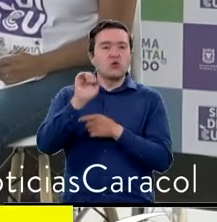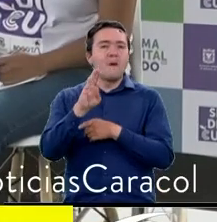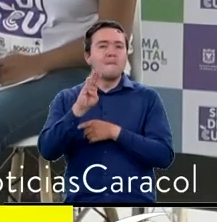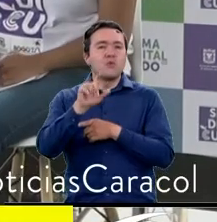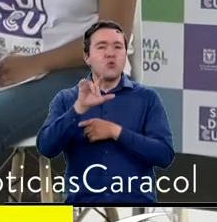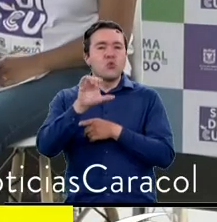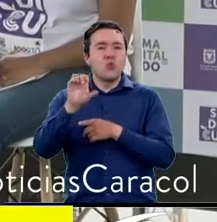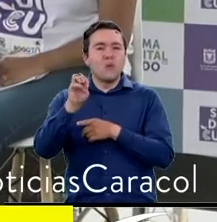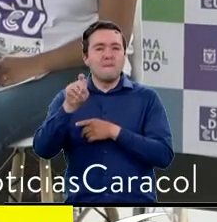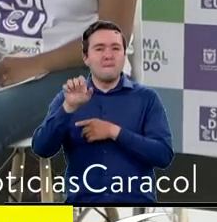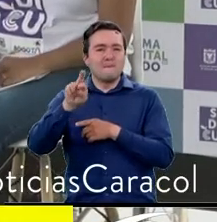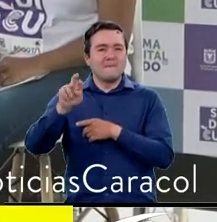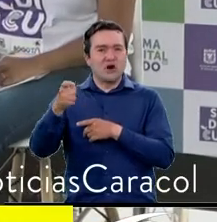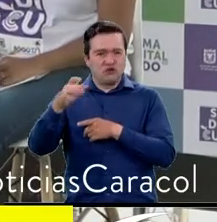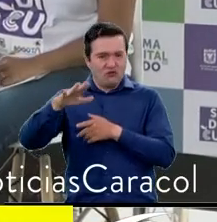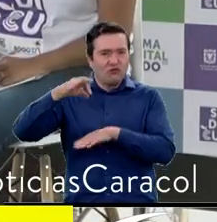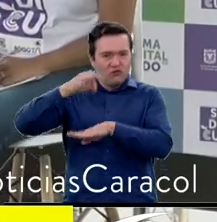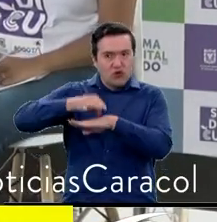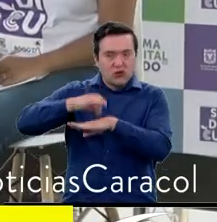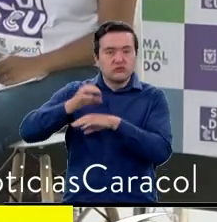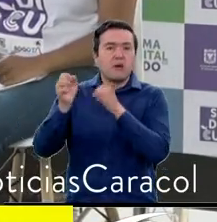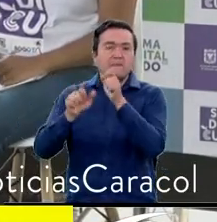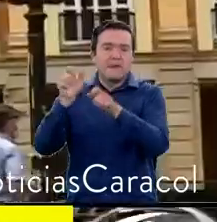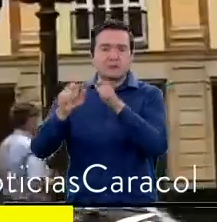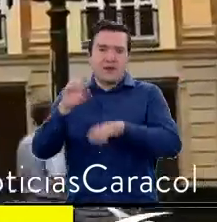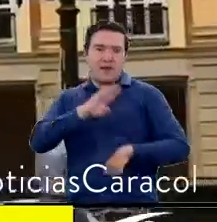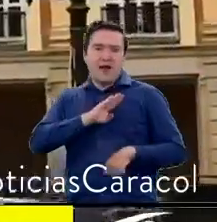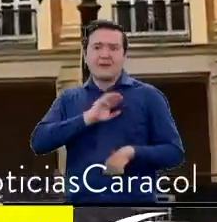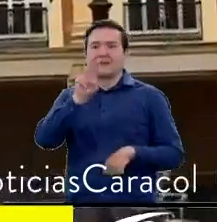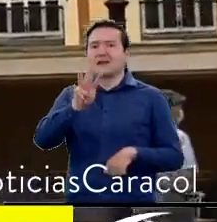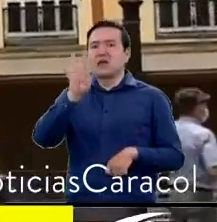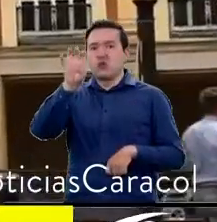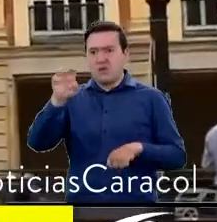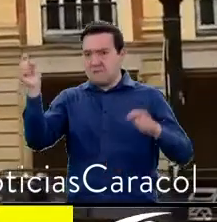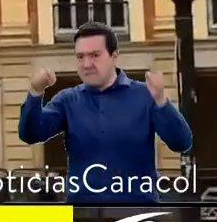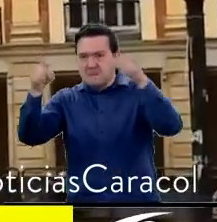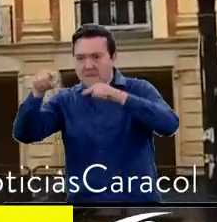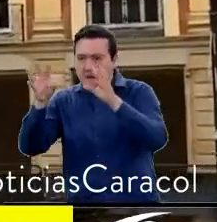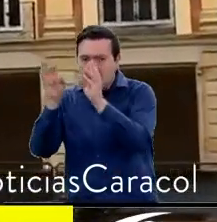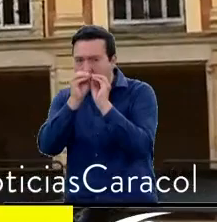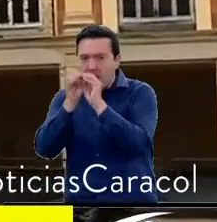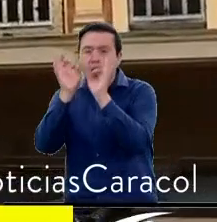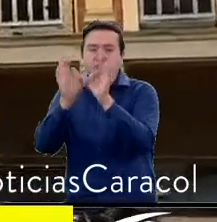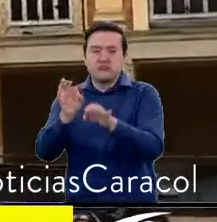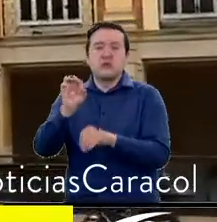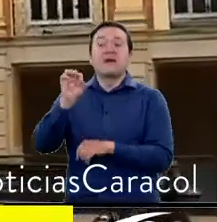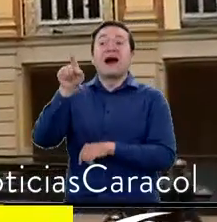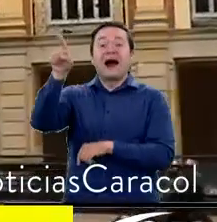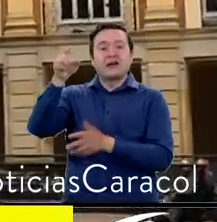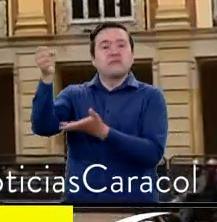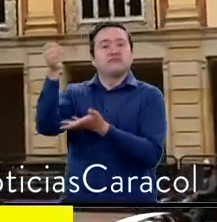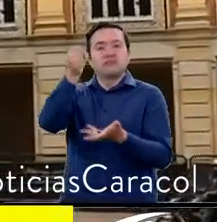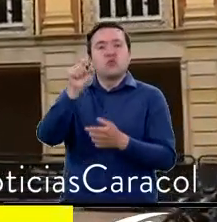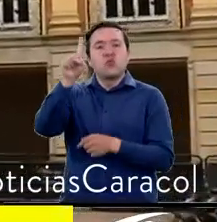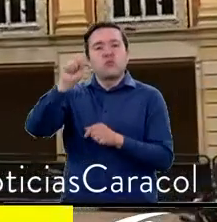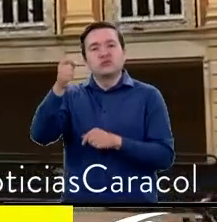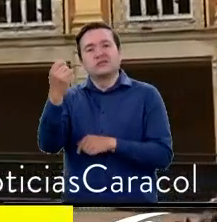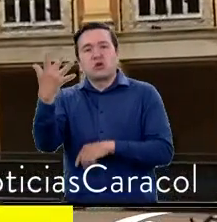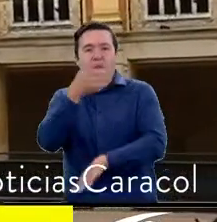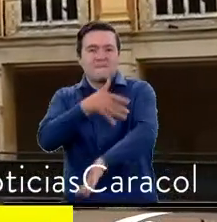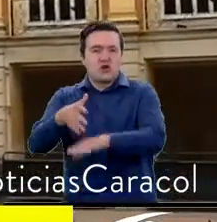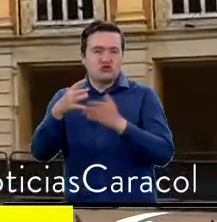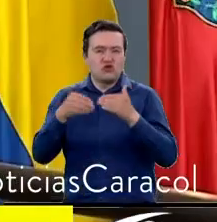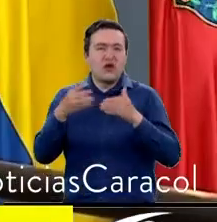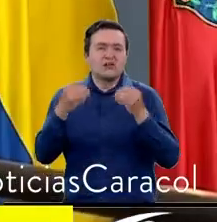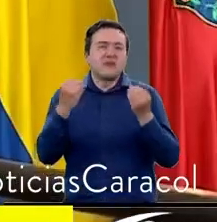del mundo, donde Bogotá recibirá $1.5 millones para el fortalecimiento de la agenda de innovación digital, movilidad y seguridad. Tecnología para